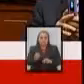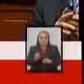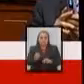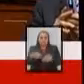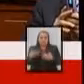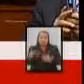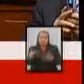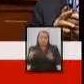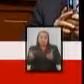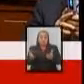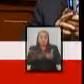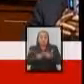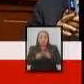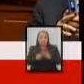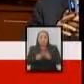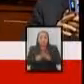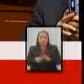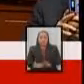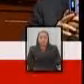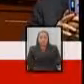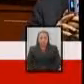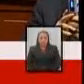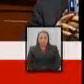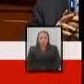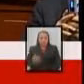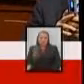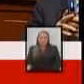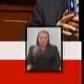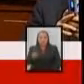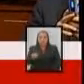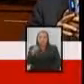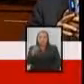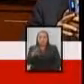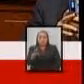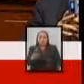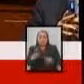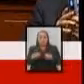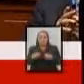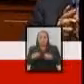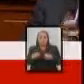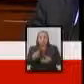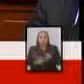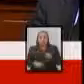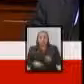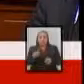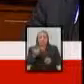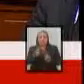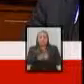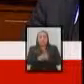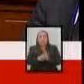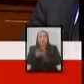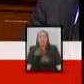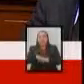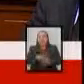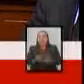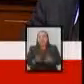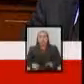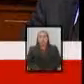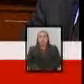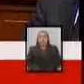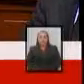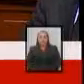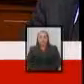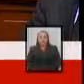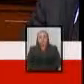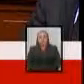no se puede salvar, pues definitivamente hay que optar por aceptar lo que es la ley de la